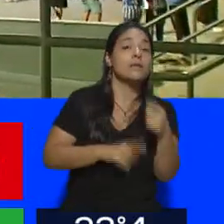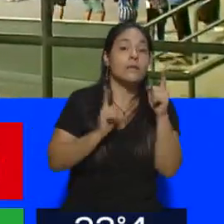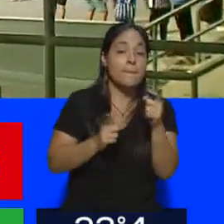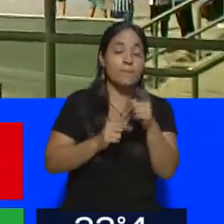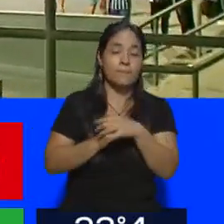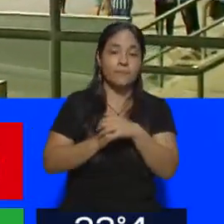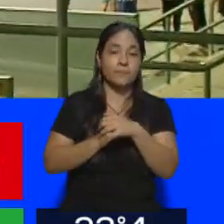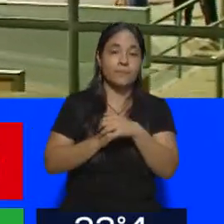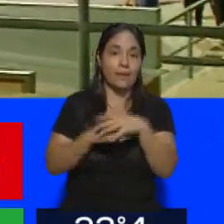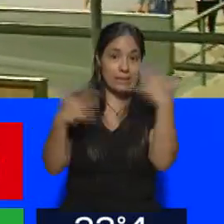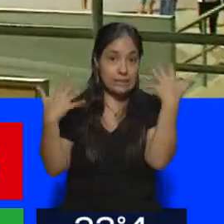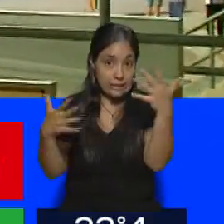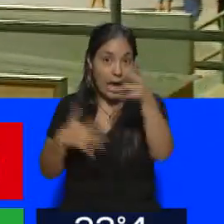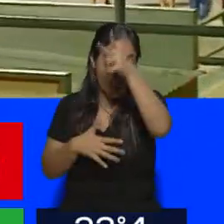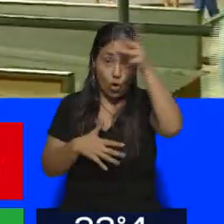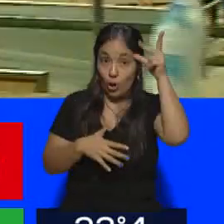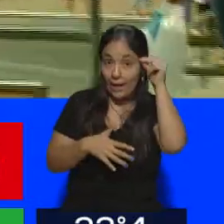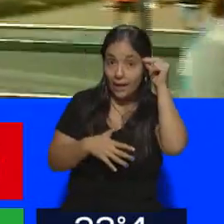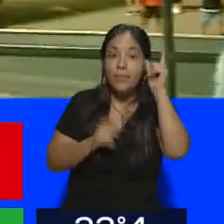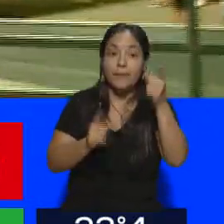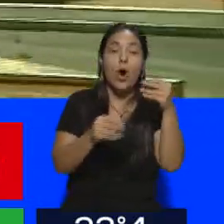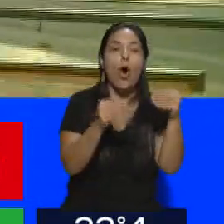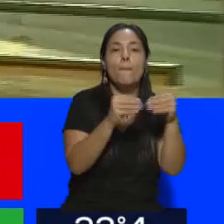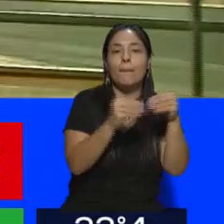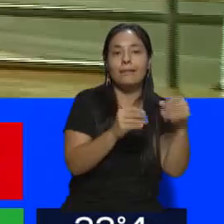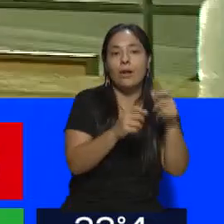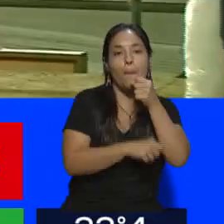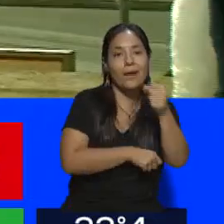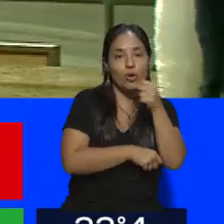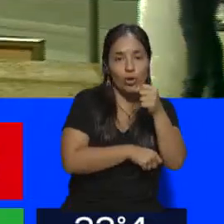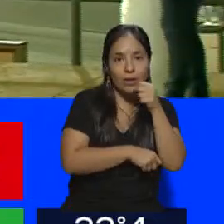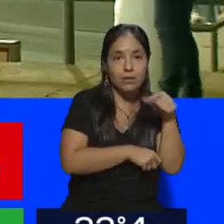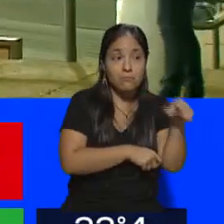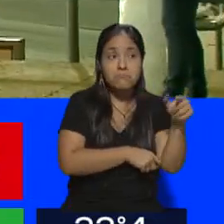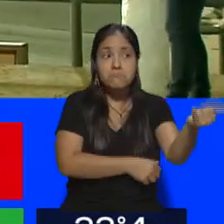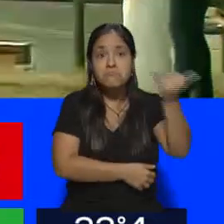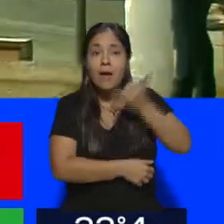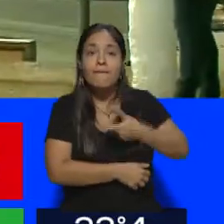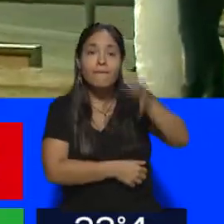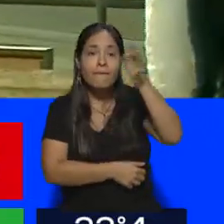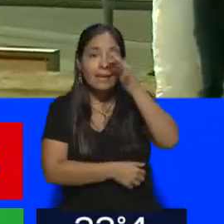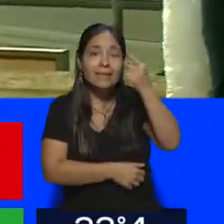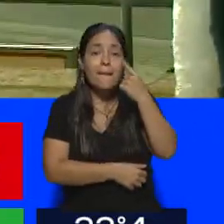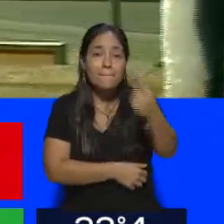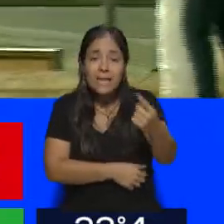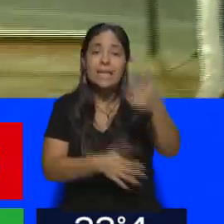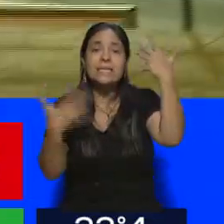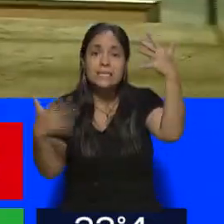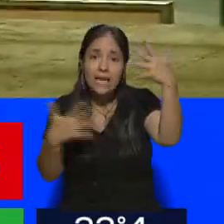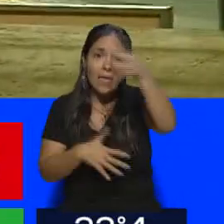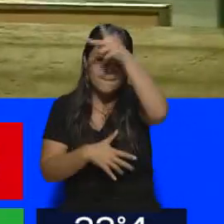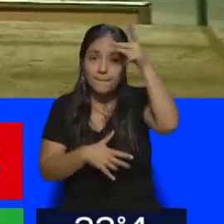propios hinchas y colegas chilenos nos marcan que hay más de 20.000 hinchas del Colo-Colo en Mendoza. Bien, perfecto. Que esto